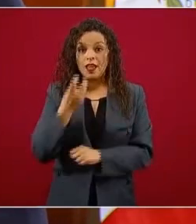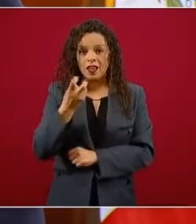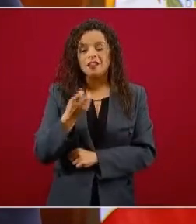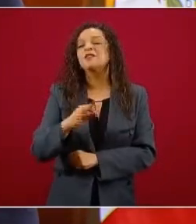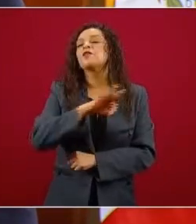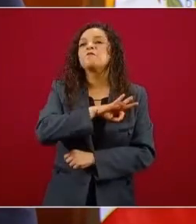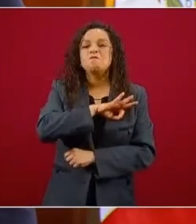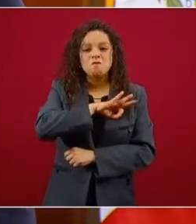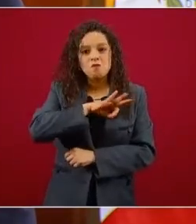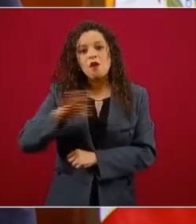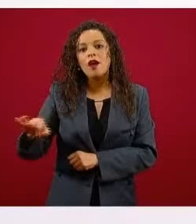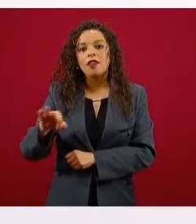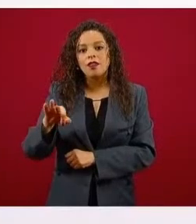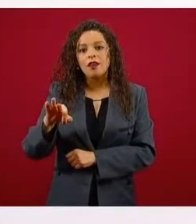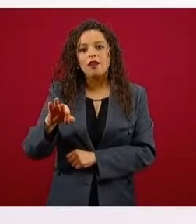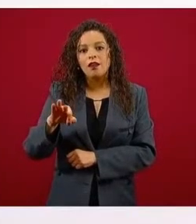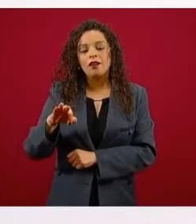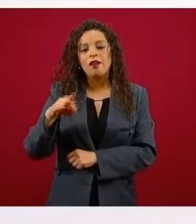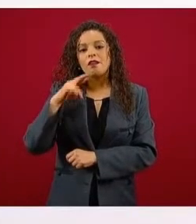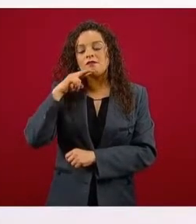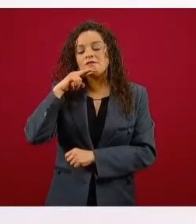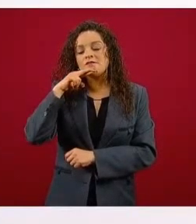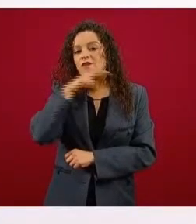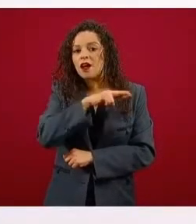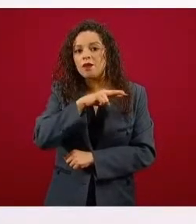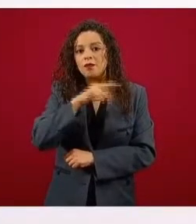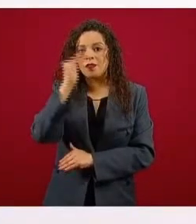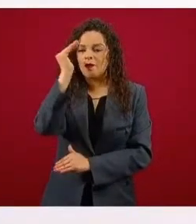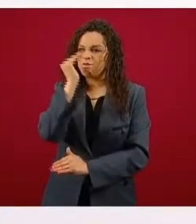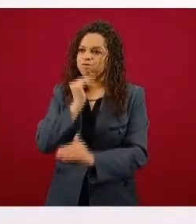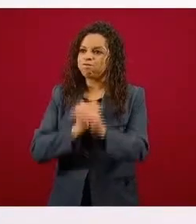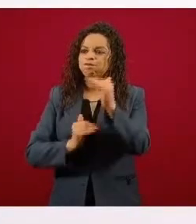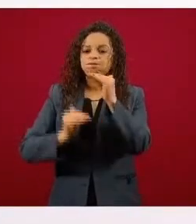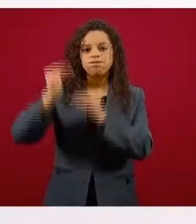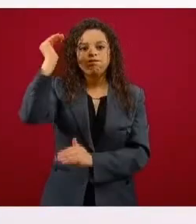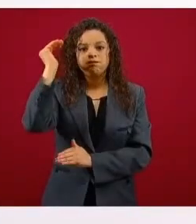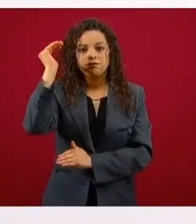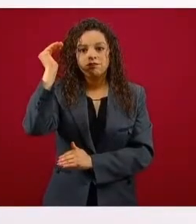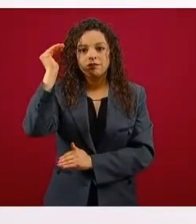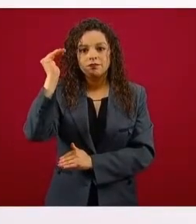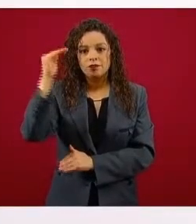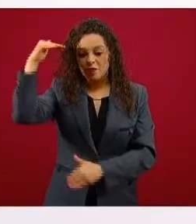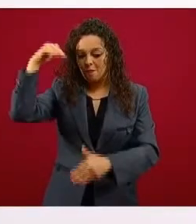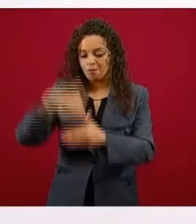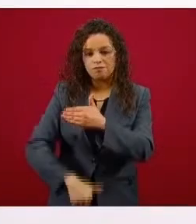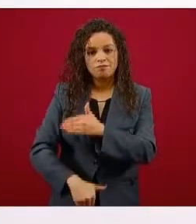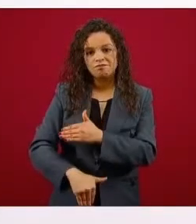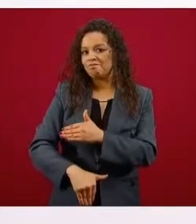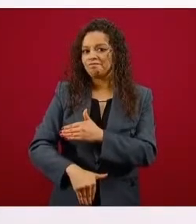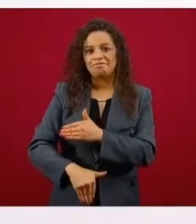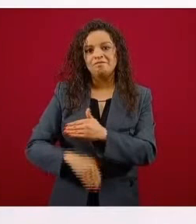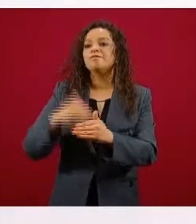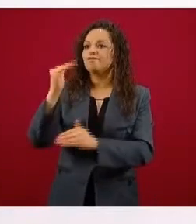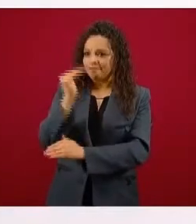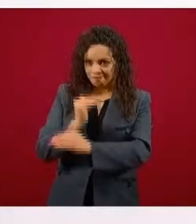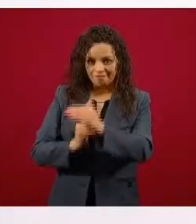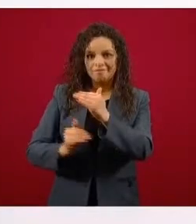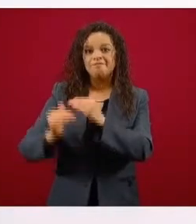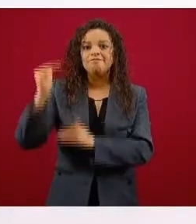más rápida reactivación de la economía para salir de la crisis.